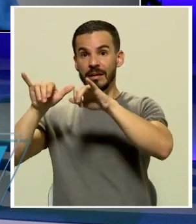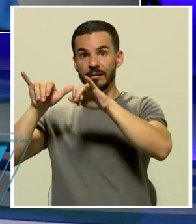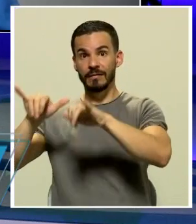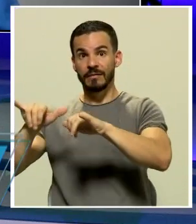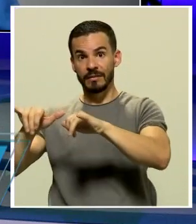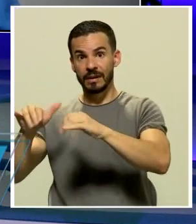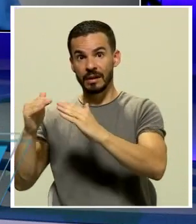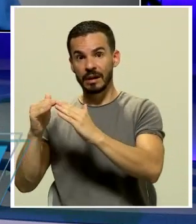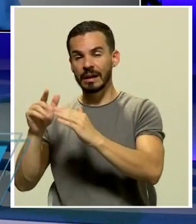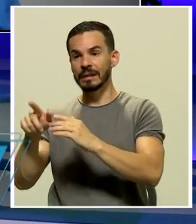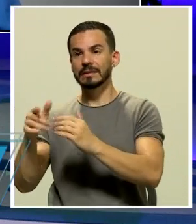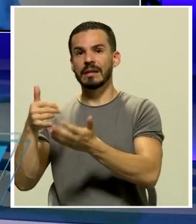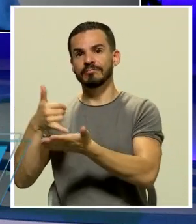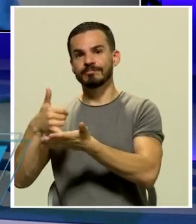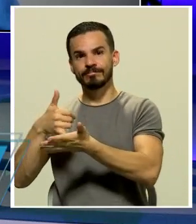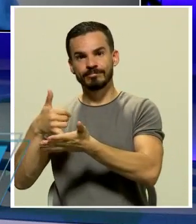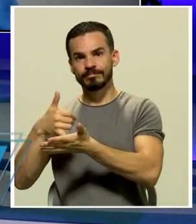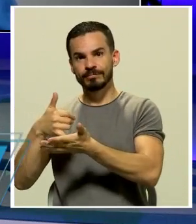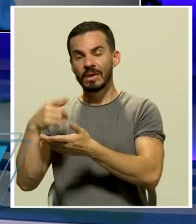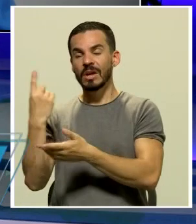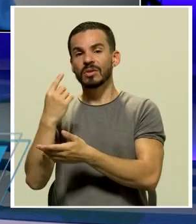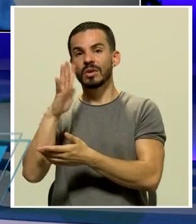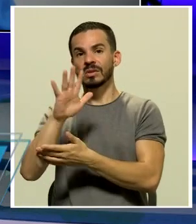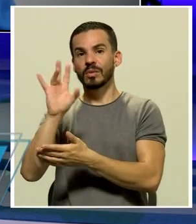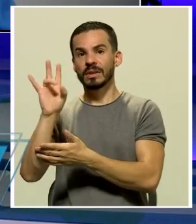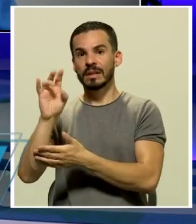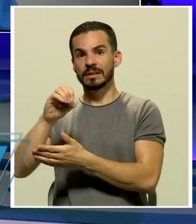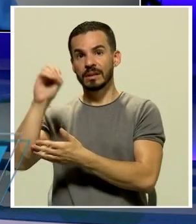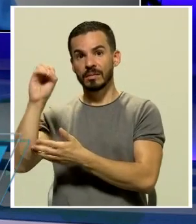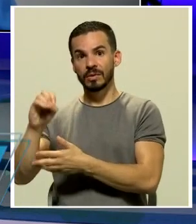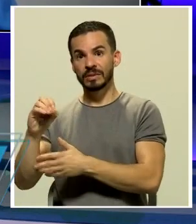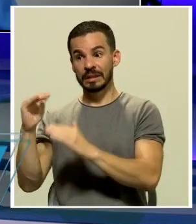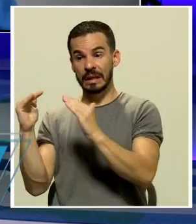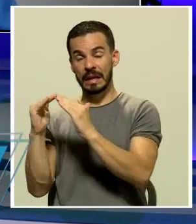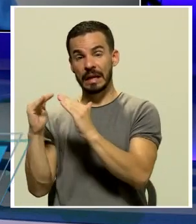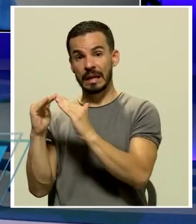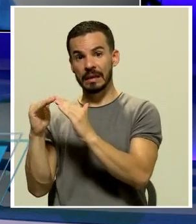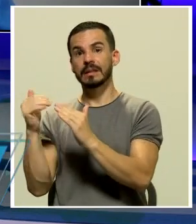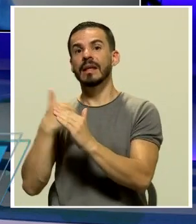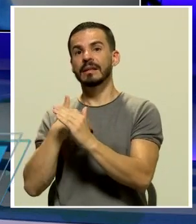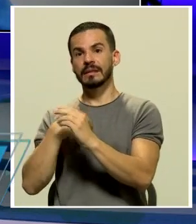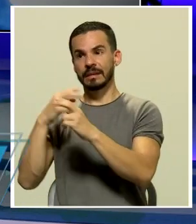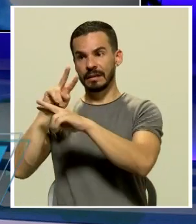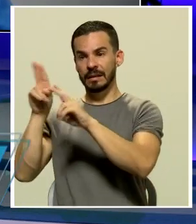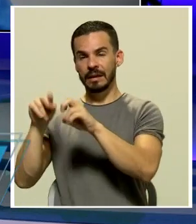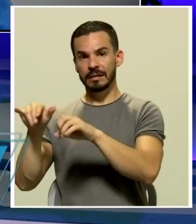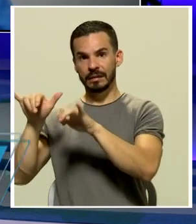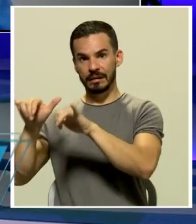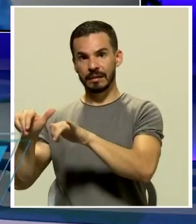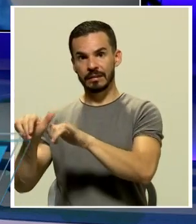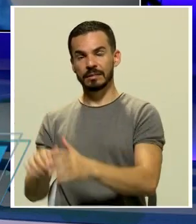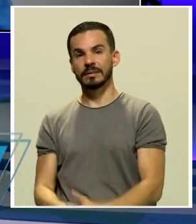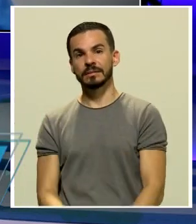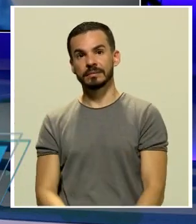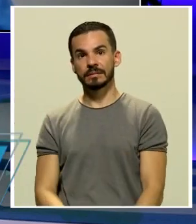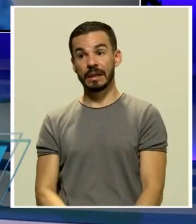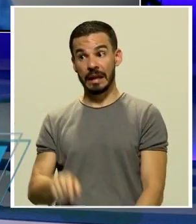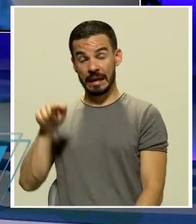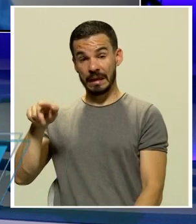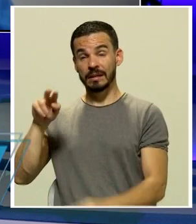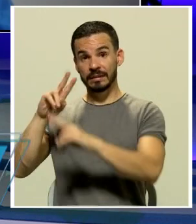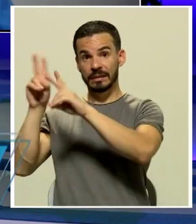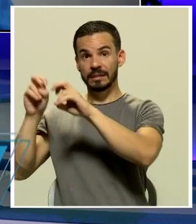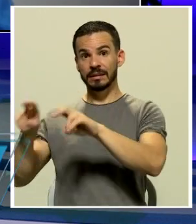deficiente. Solo el 57% de los hogares en Costa Rica tienen Internet fija. Y esa